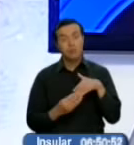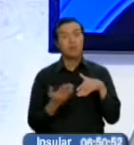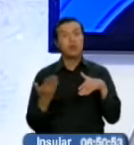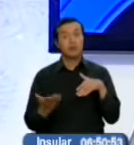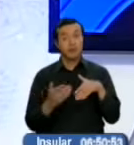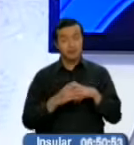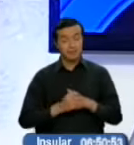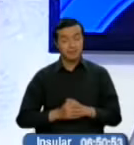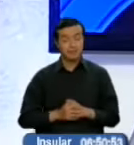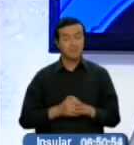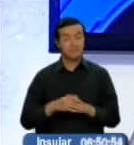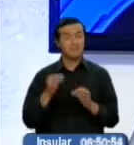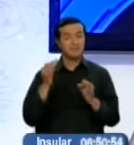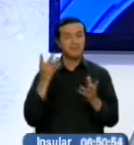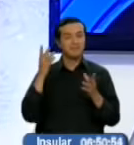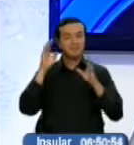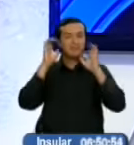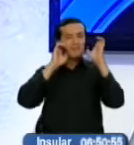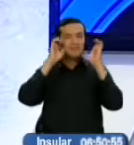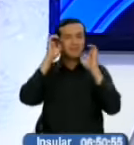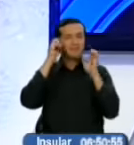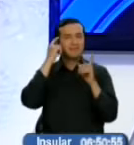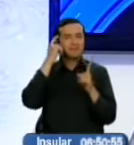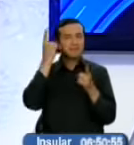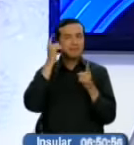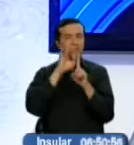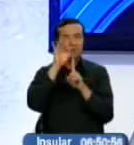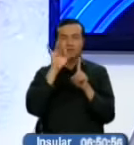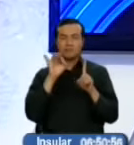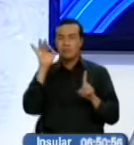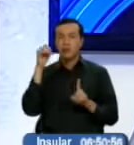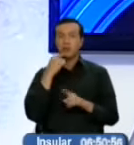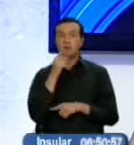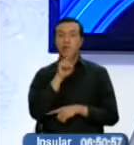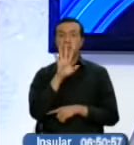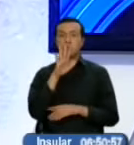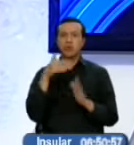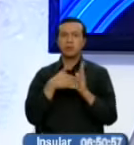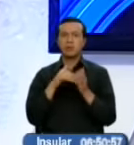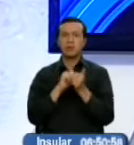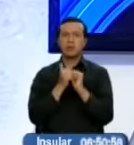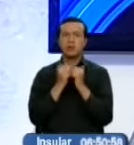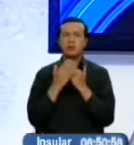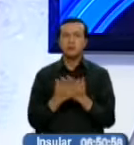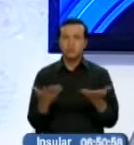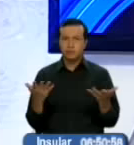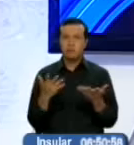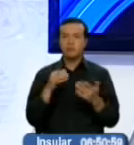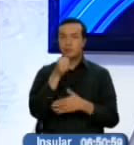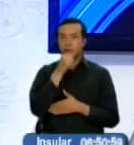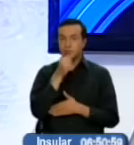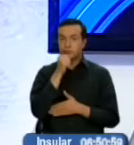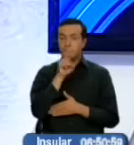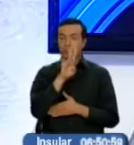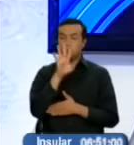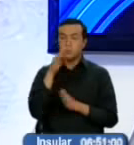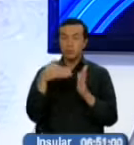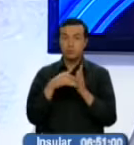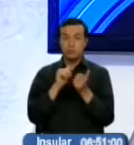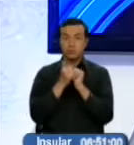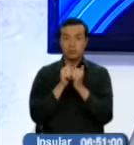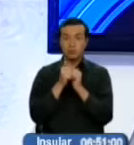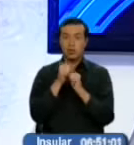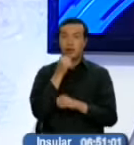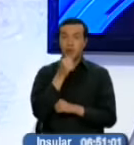sudamericano. Y es parte de las estadísticas, por ejemplo, entre otras cosas, los 25.000 deportistas, más bien periodistas que se han acreditado para estos